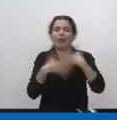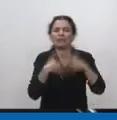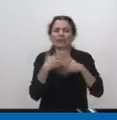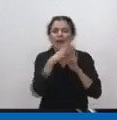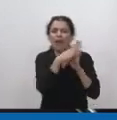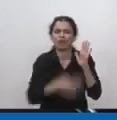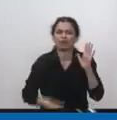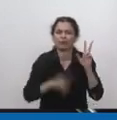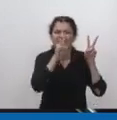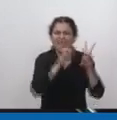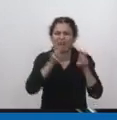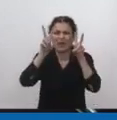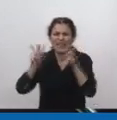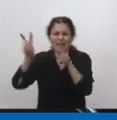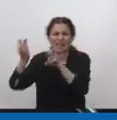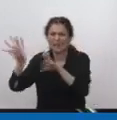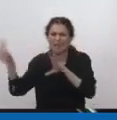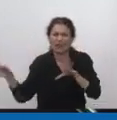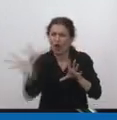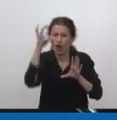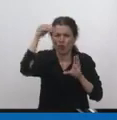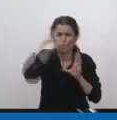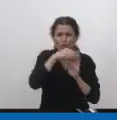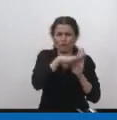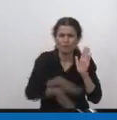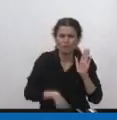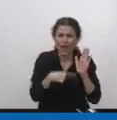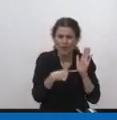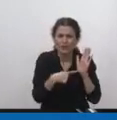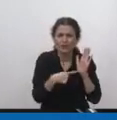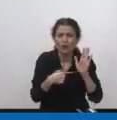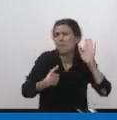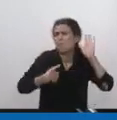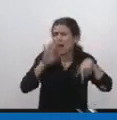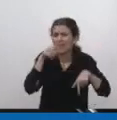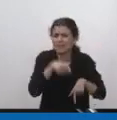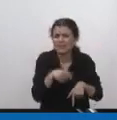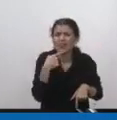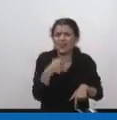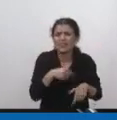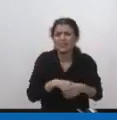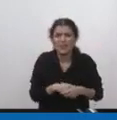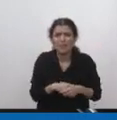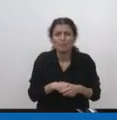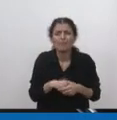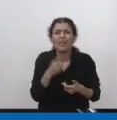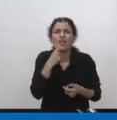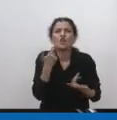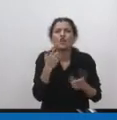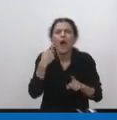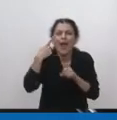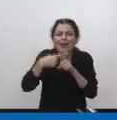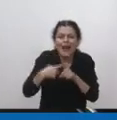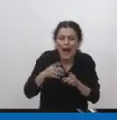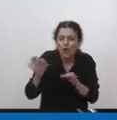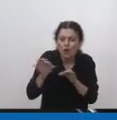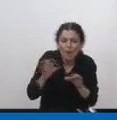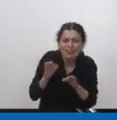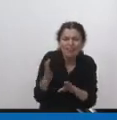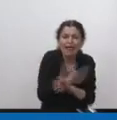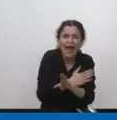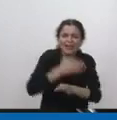de temáticas y por sobre todas las cosas sin medir cuanti